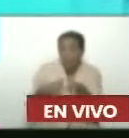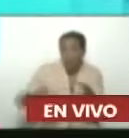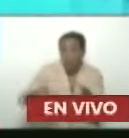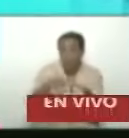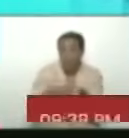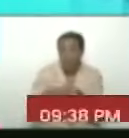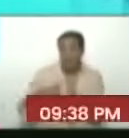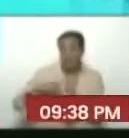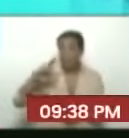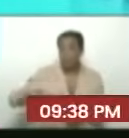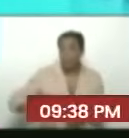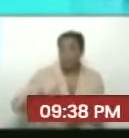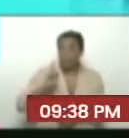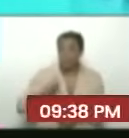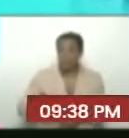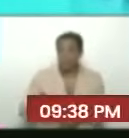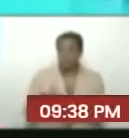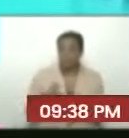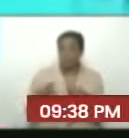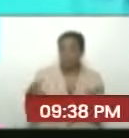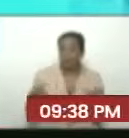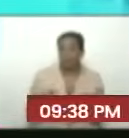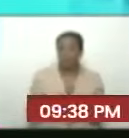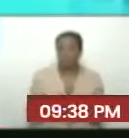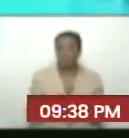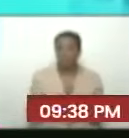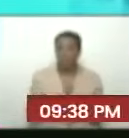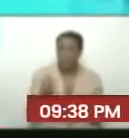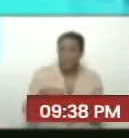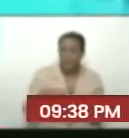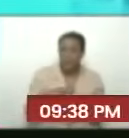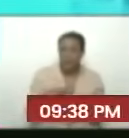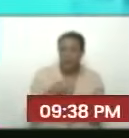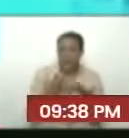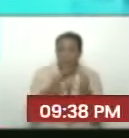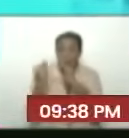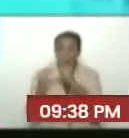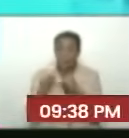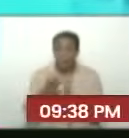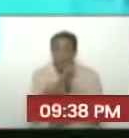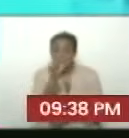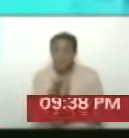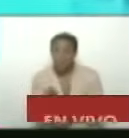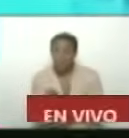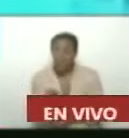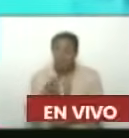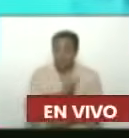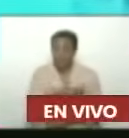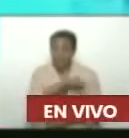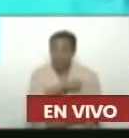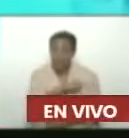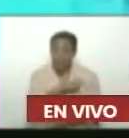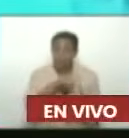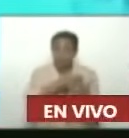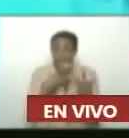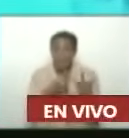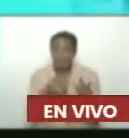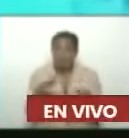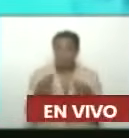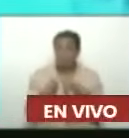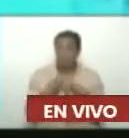la portuguesa también es grandísima. Y más que colonia, la comunidad, y la comunidad española, grande,